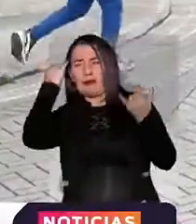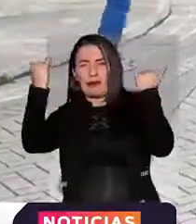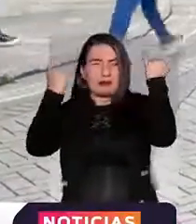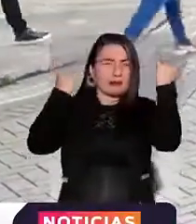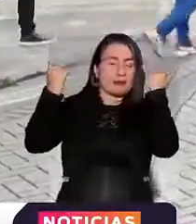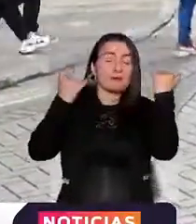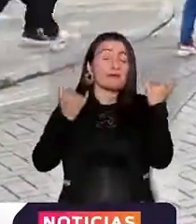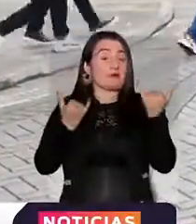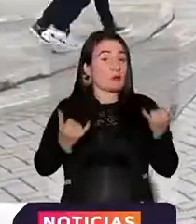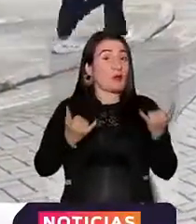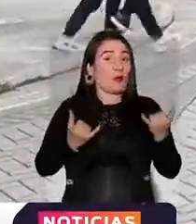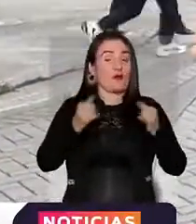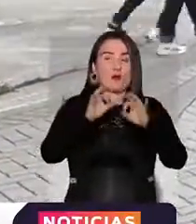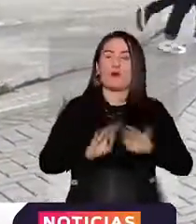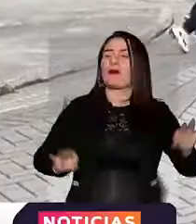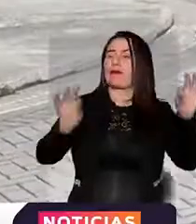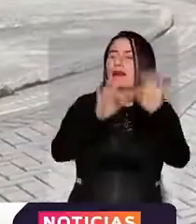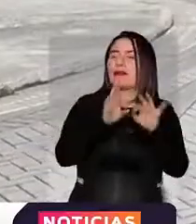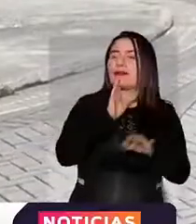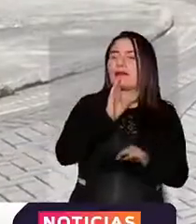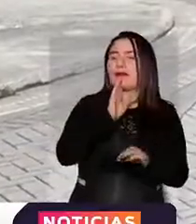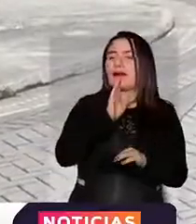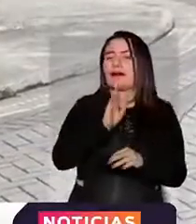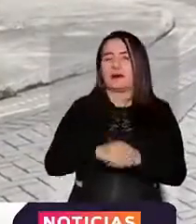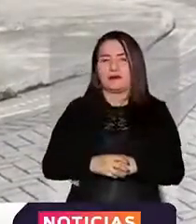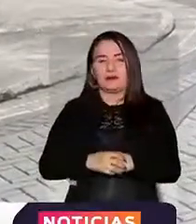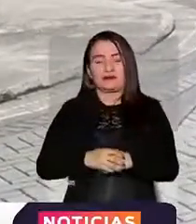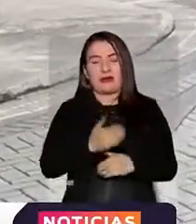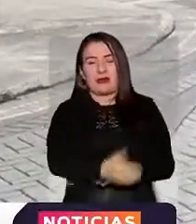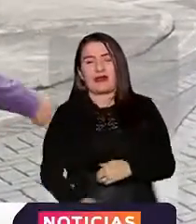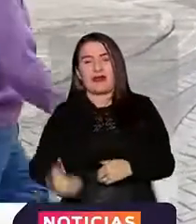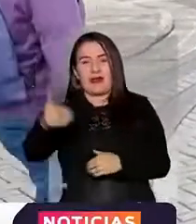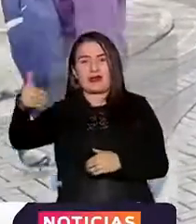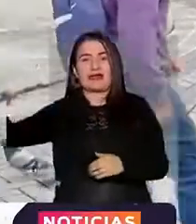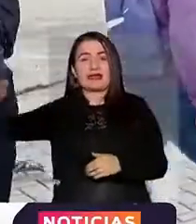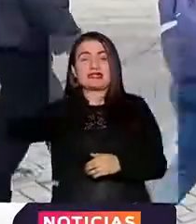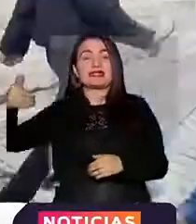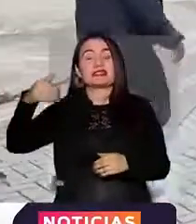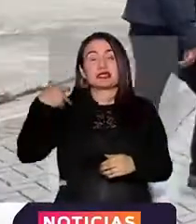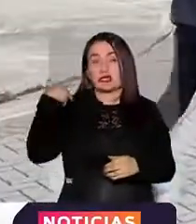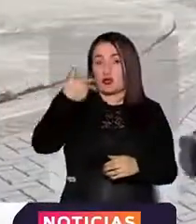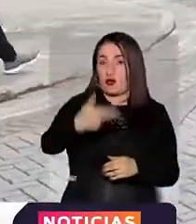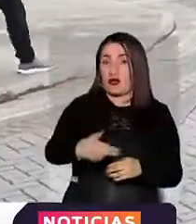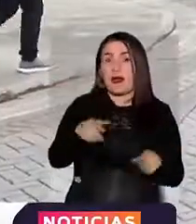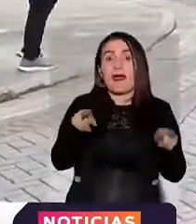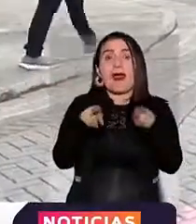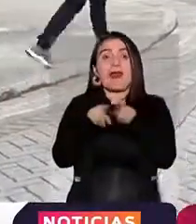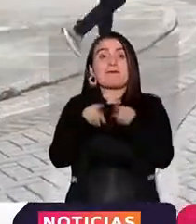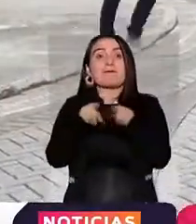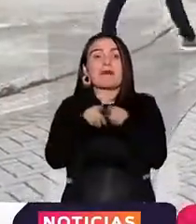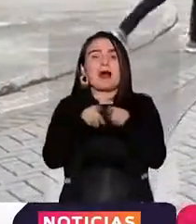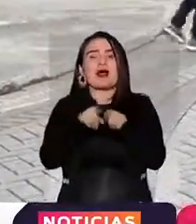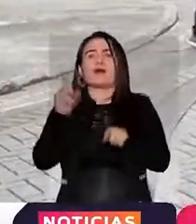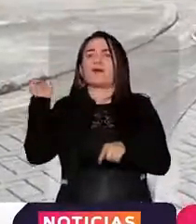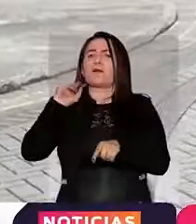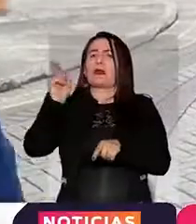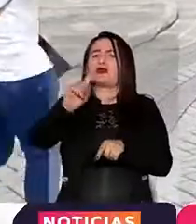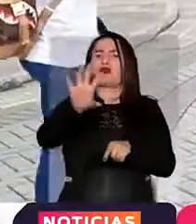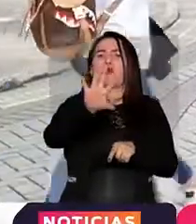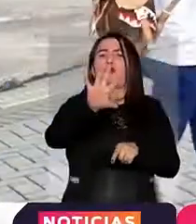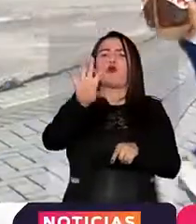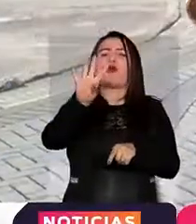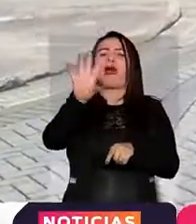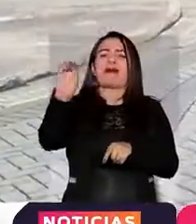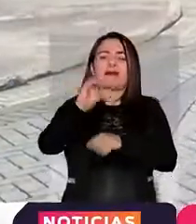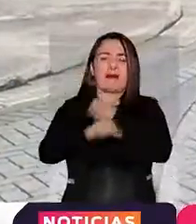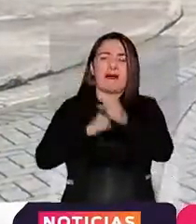pero hoy tenemos uno más importante y son contrastes de edades. Encontramos la historia de unos hermanos que no se pierden las elecciones hace más de 40 años,